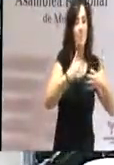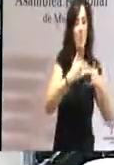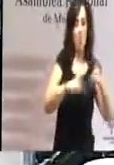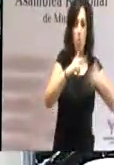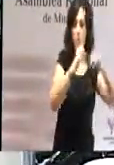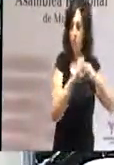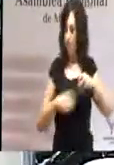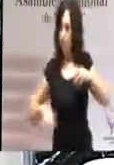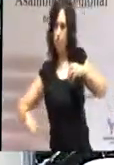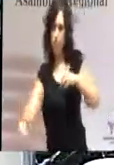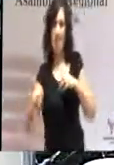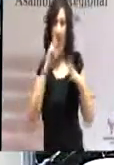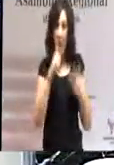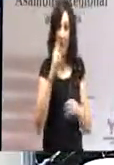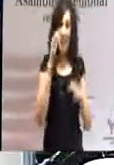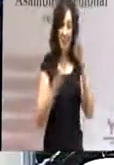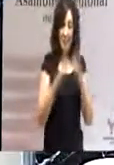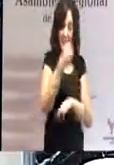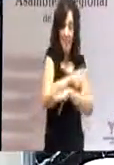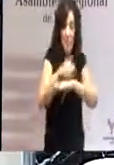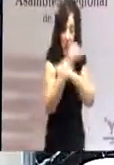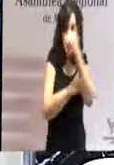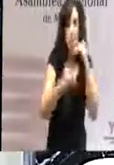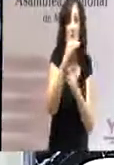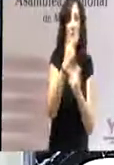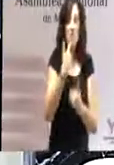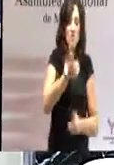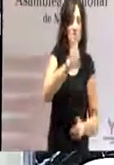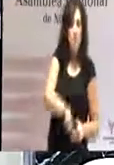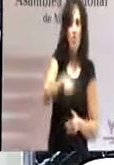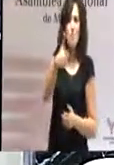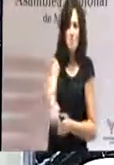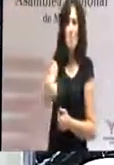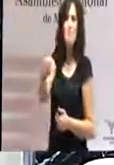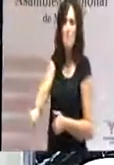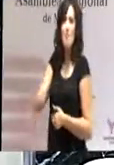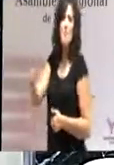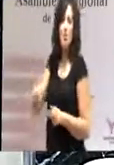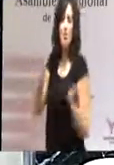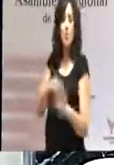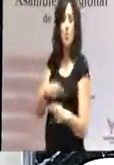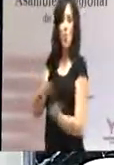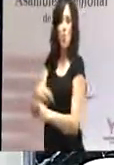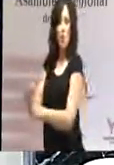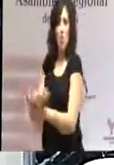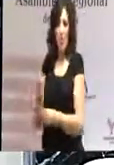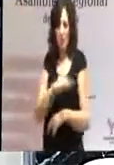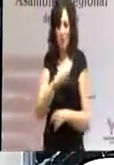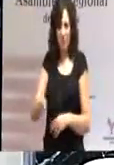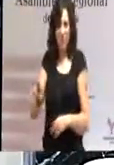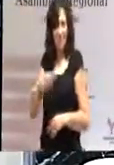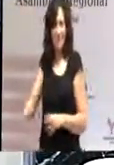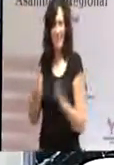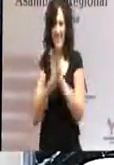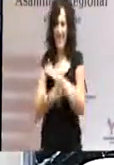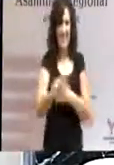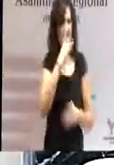uno, está tumbando y está declarando nulos. Eso es, señorías, absolutamente una